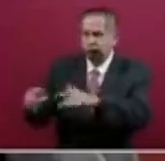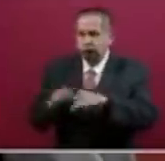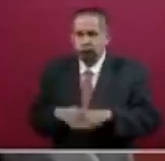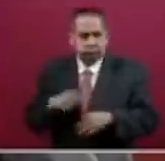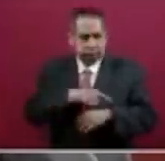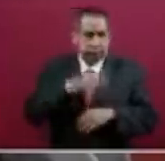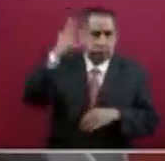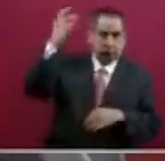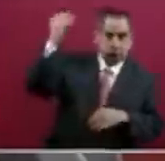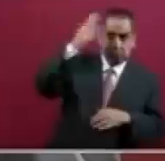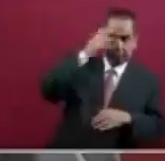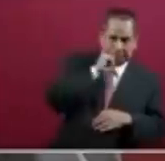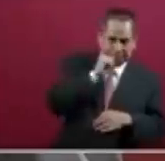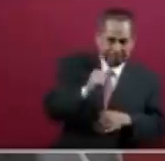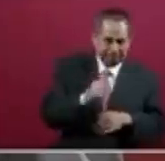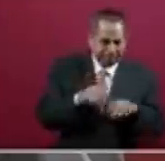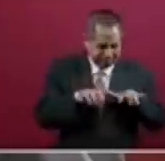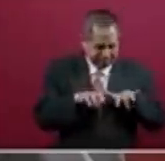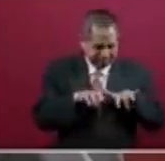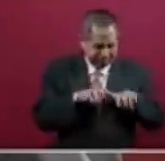sol.